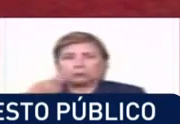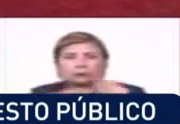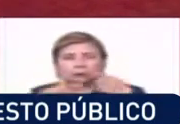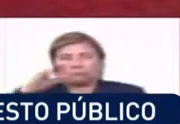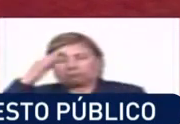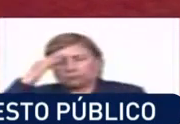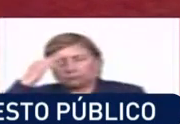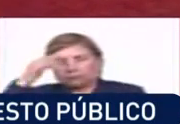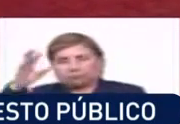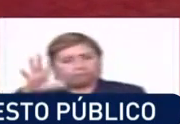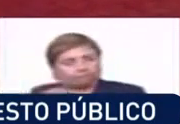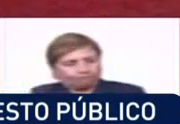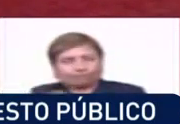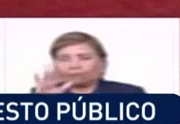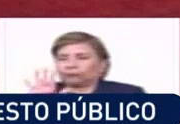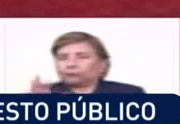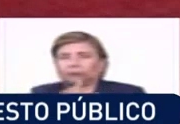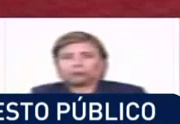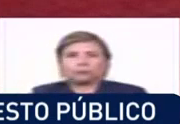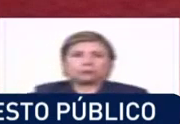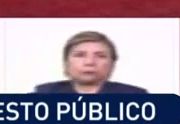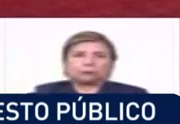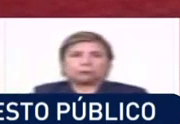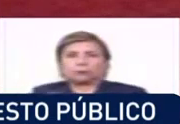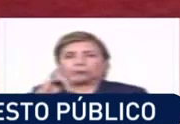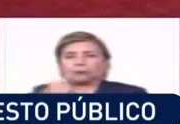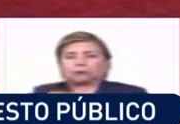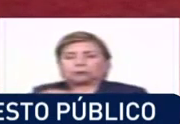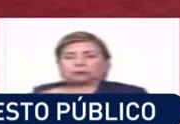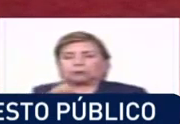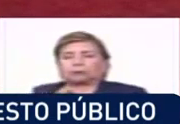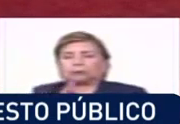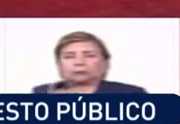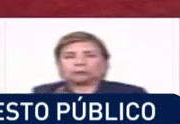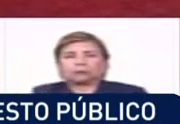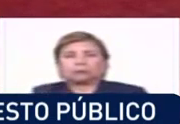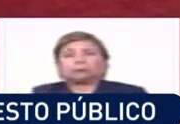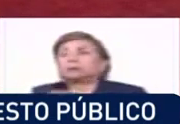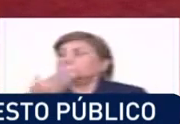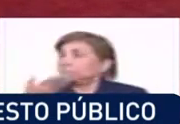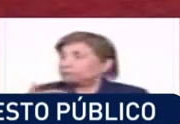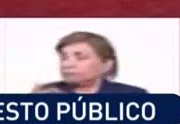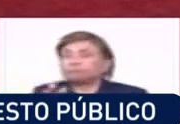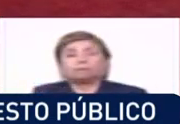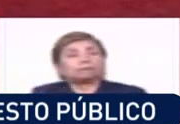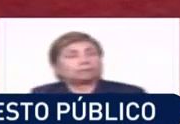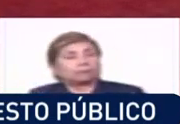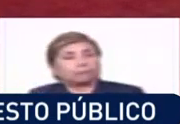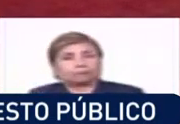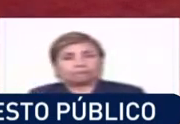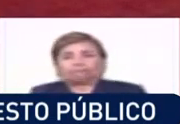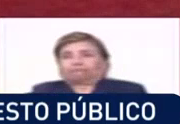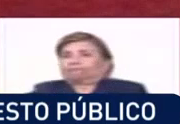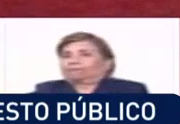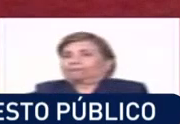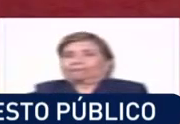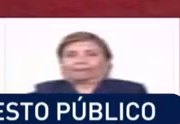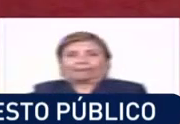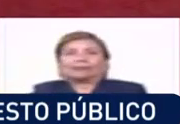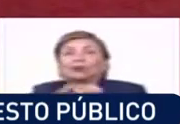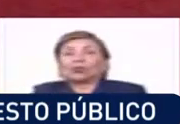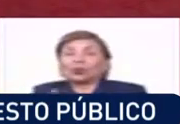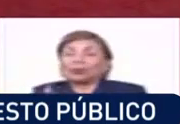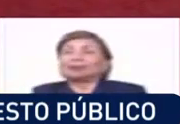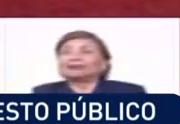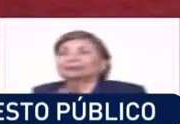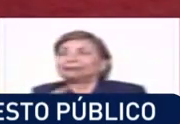saludo y reconocimiento especial a su presidente, el congresista Jerí, que ha podido liderar este proceso conjuntamente